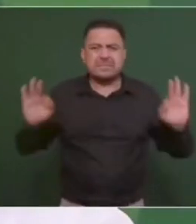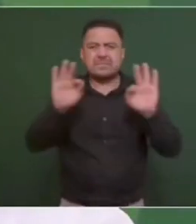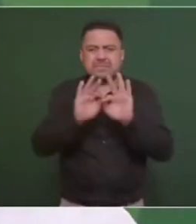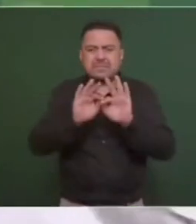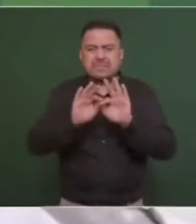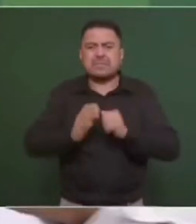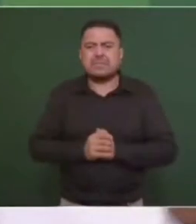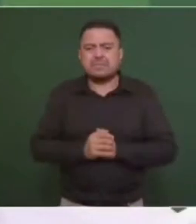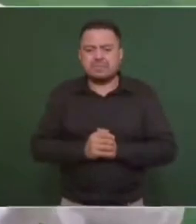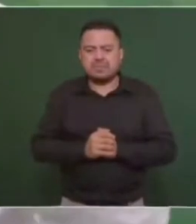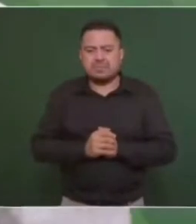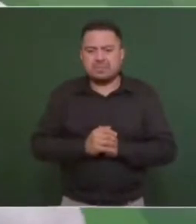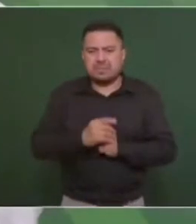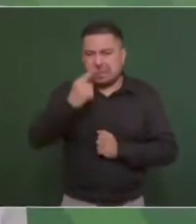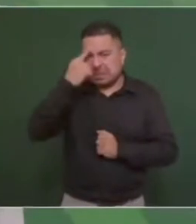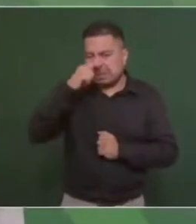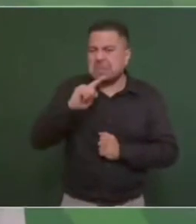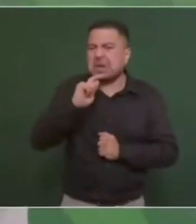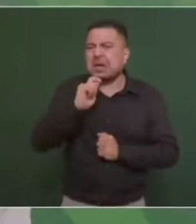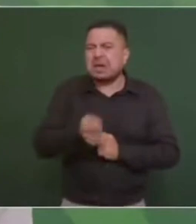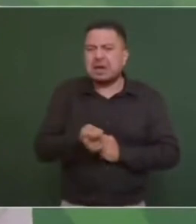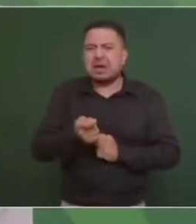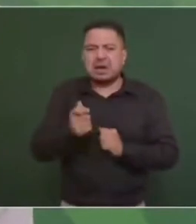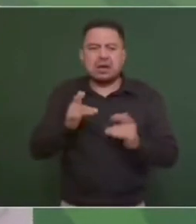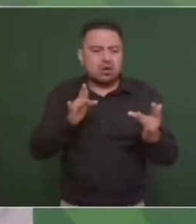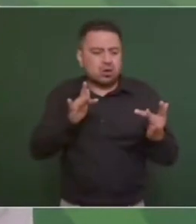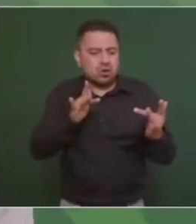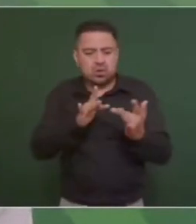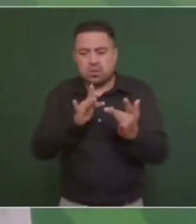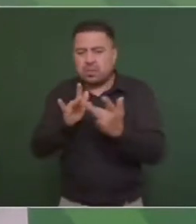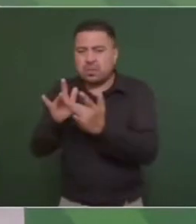fundamental para las comunicaciones en el país